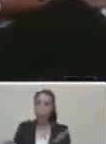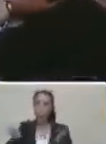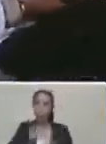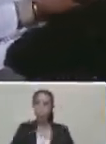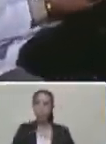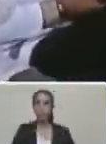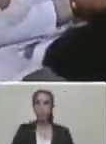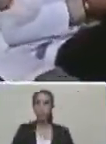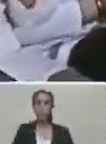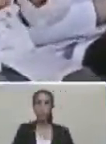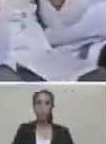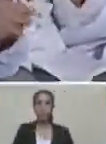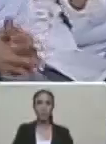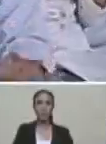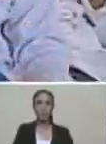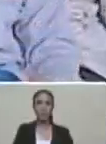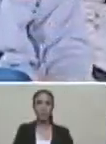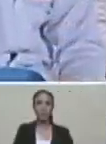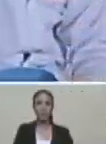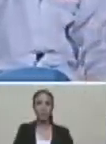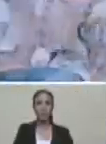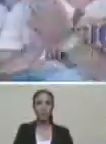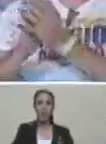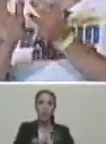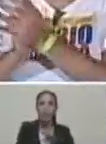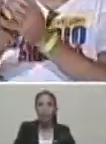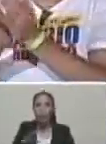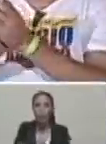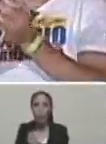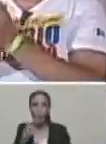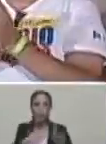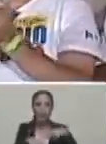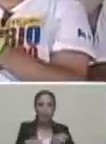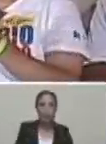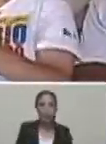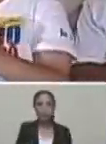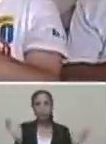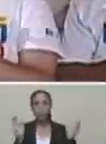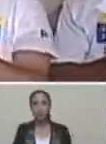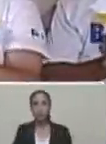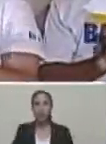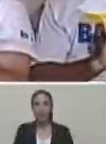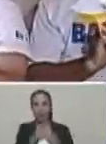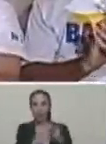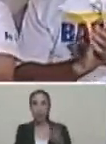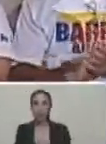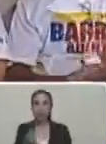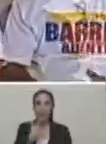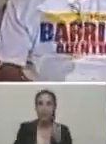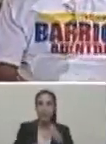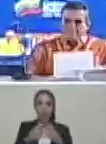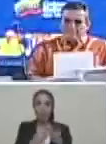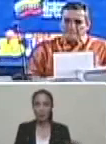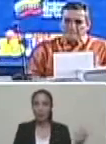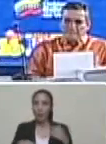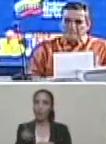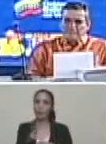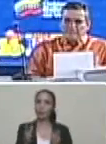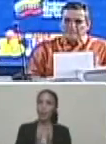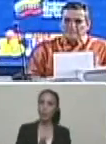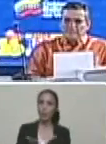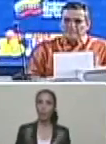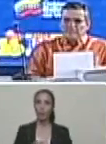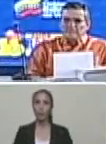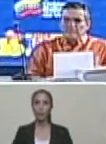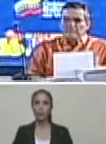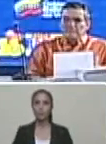Portugal, y con eso compramos todas las medicinas. Nos va a sobrar medicina y alimento en Venezuela. Yo le hago un llamado al gobierno